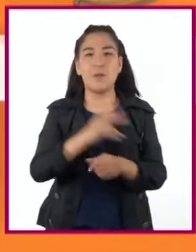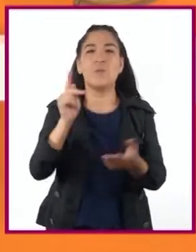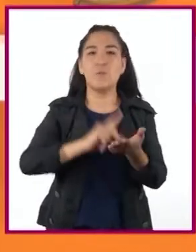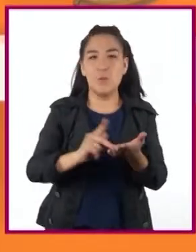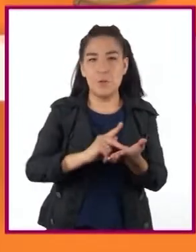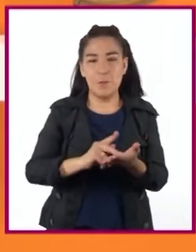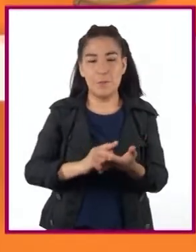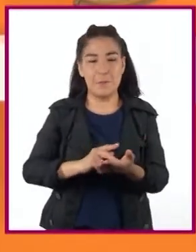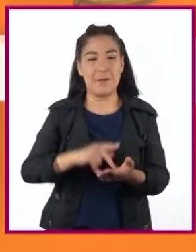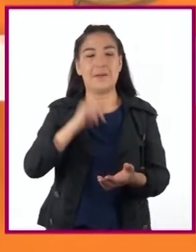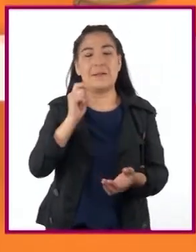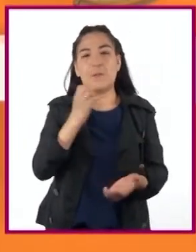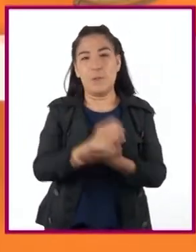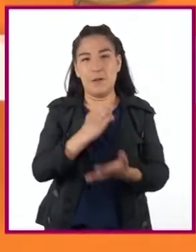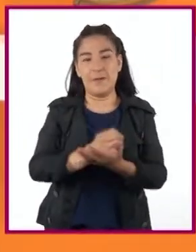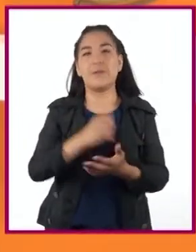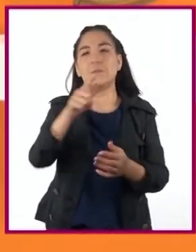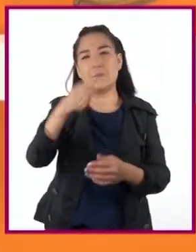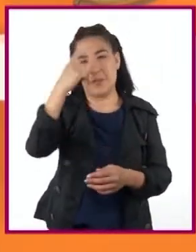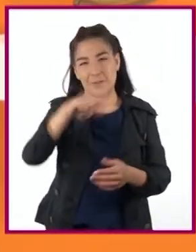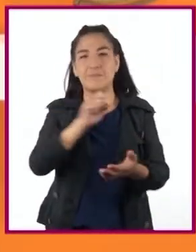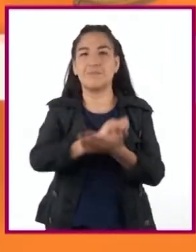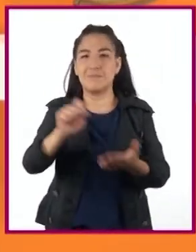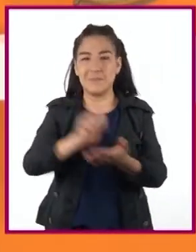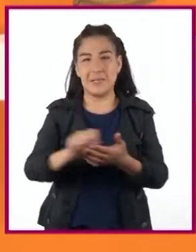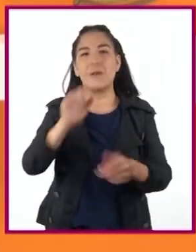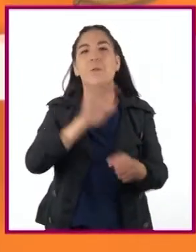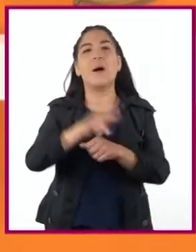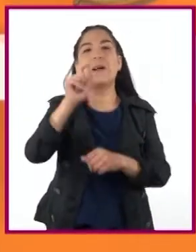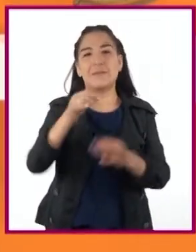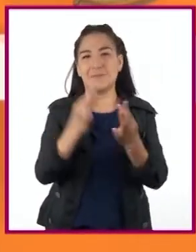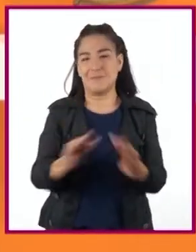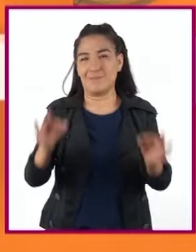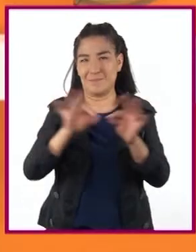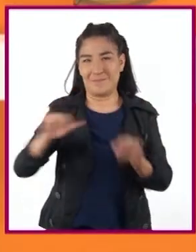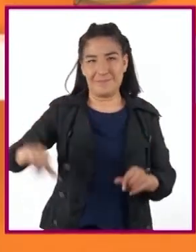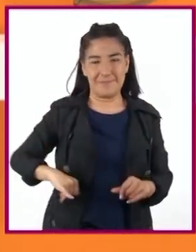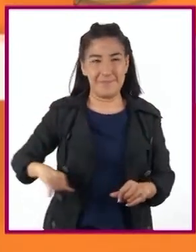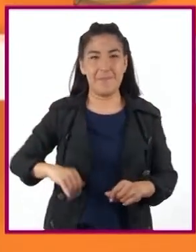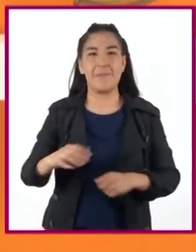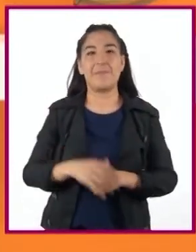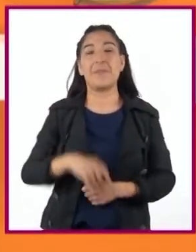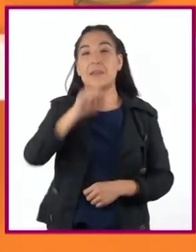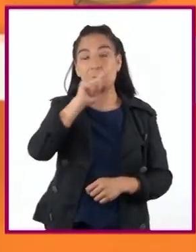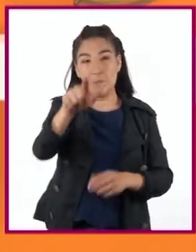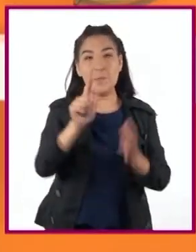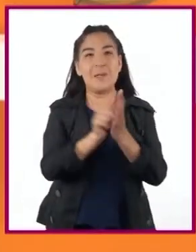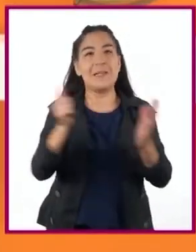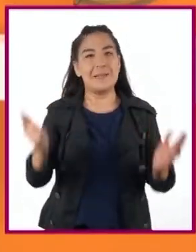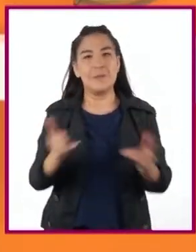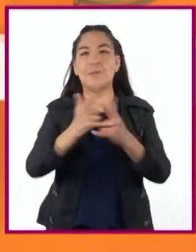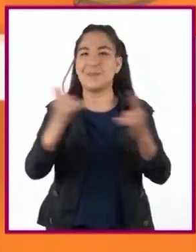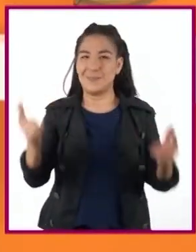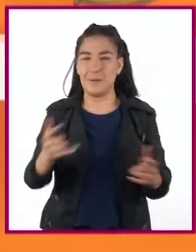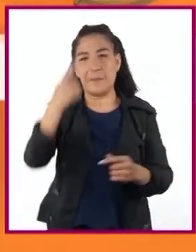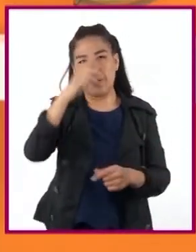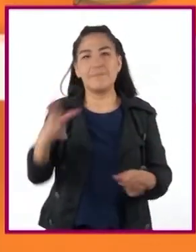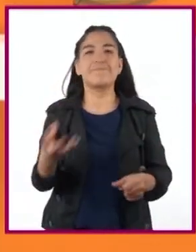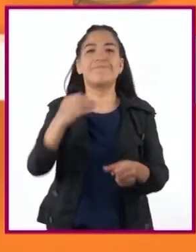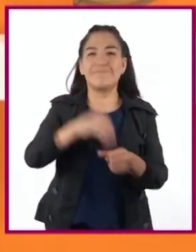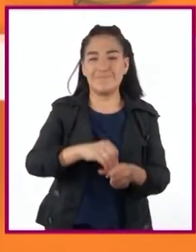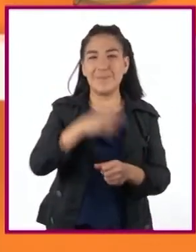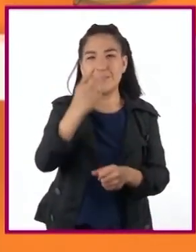y cuaderno para que tomen las notas de los aspectos que consideren más relevantes, así como su libro de texto para complementar el